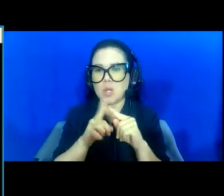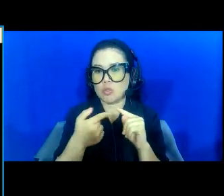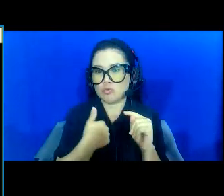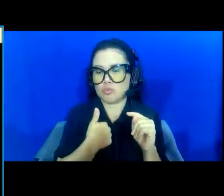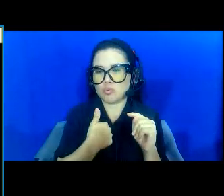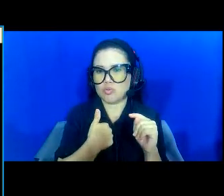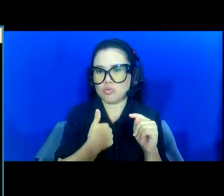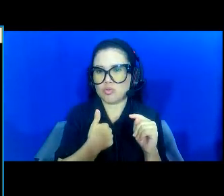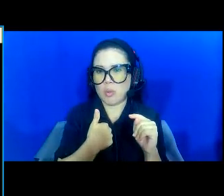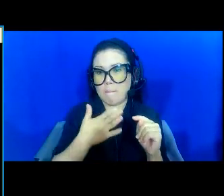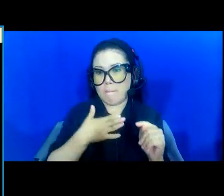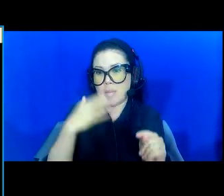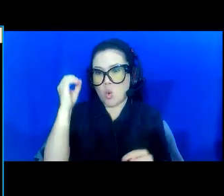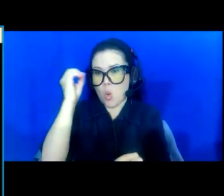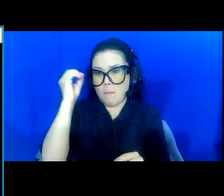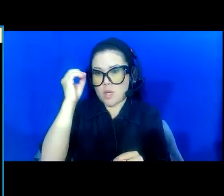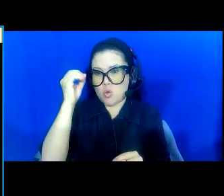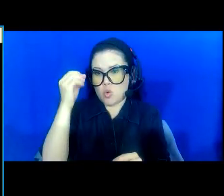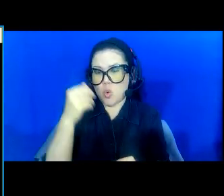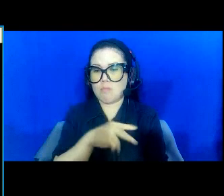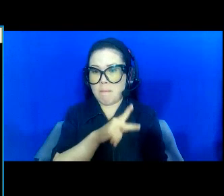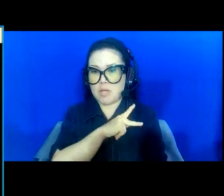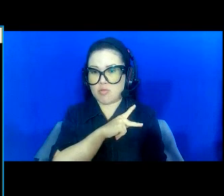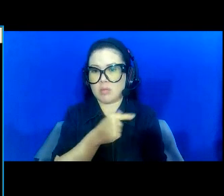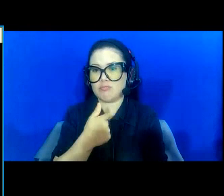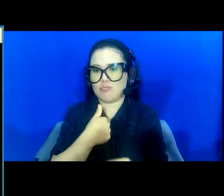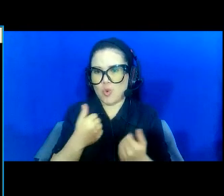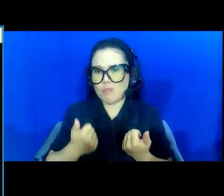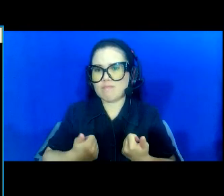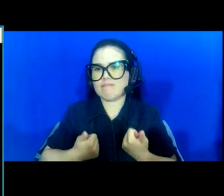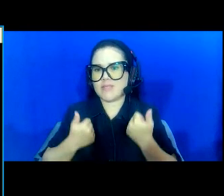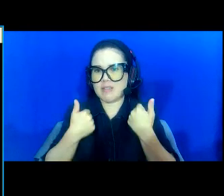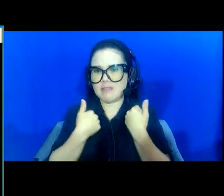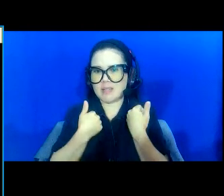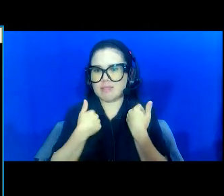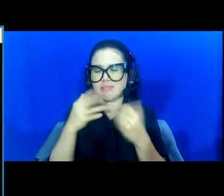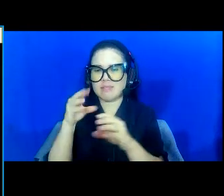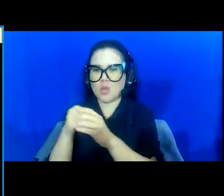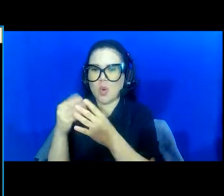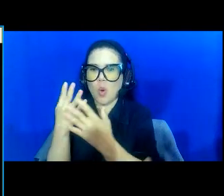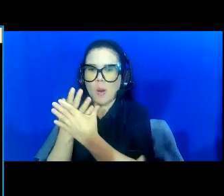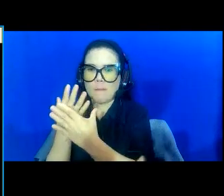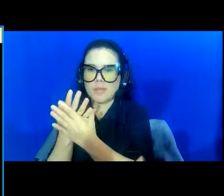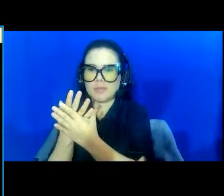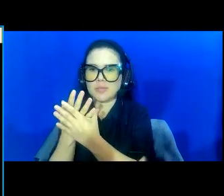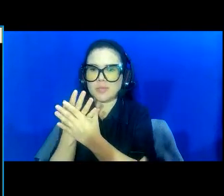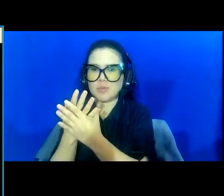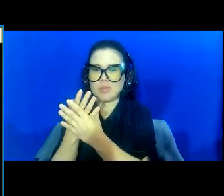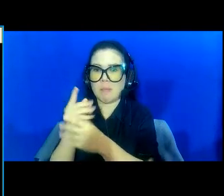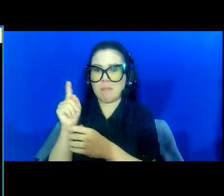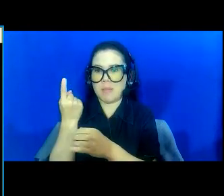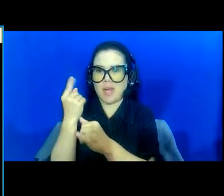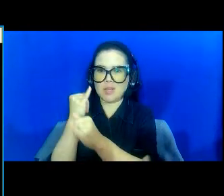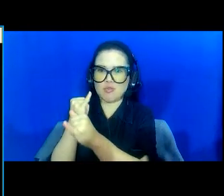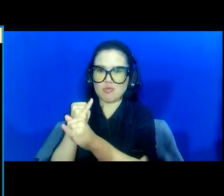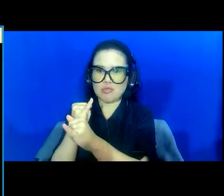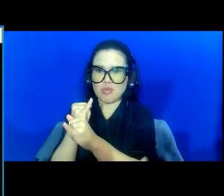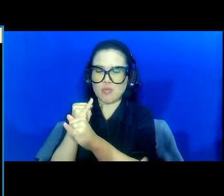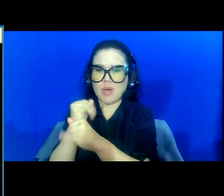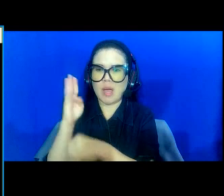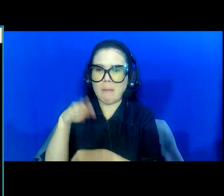mi opinión personal, que lo viví, porque cuando cerraron el presidio, fuimos a la primera institución en Bayamón,